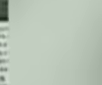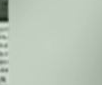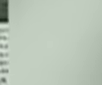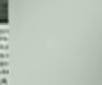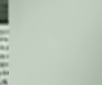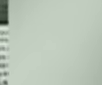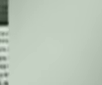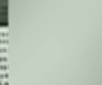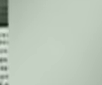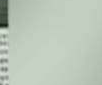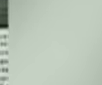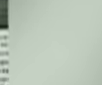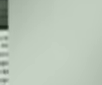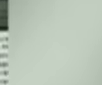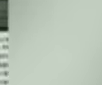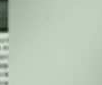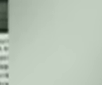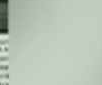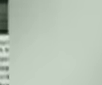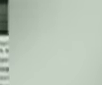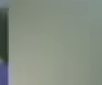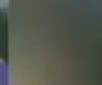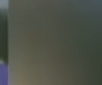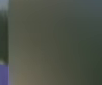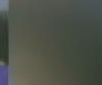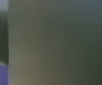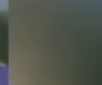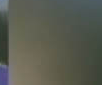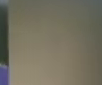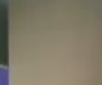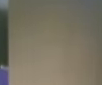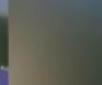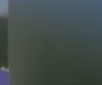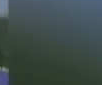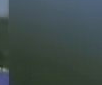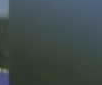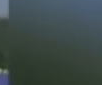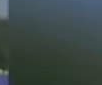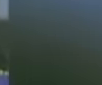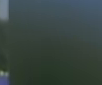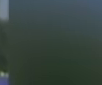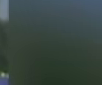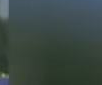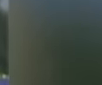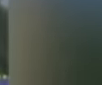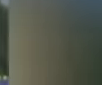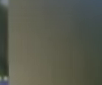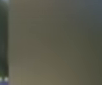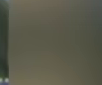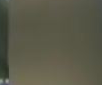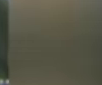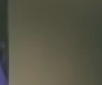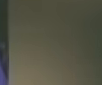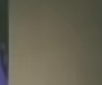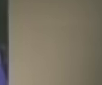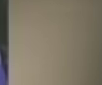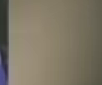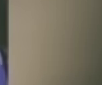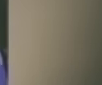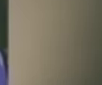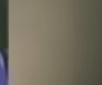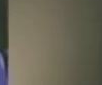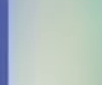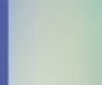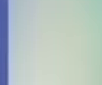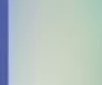Lean sobre la espiral del silencio. Esto es un tema muy preocupante a lo cual nuestra generación no estuvo preparada para enfrentarse y nos tocó realmente contra de